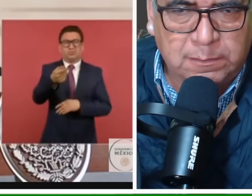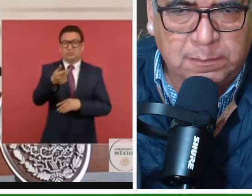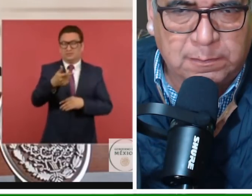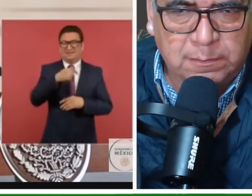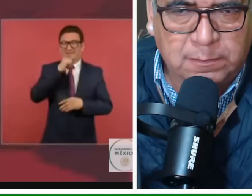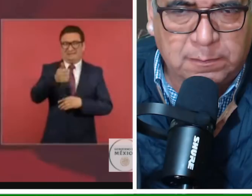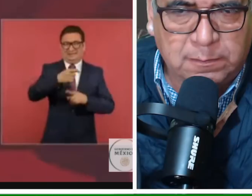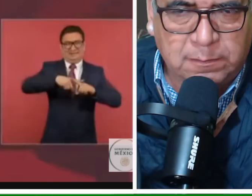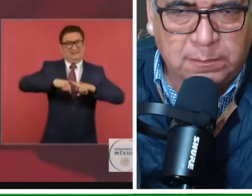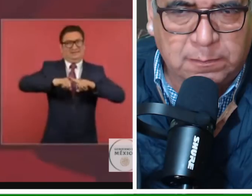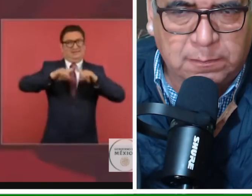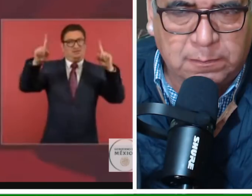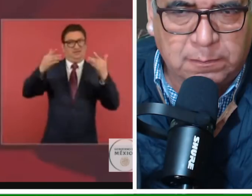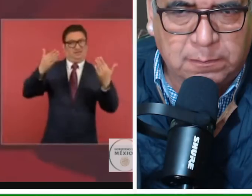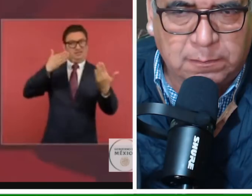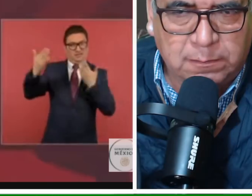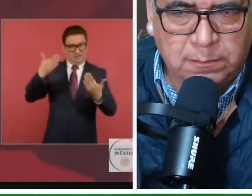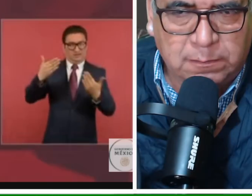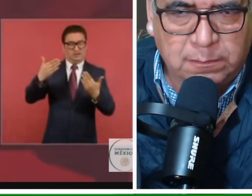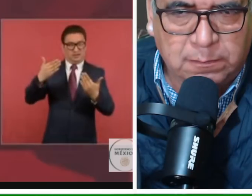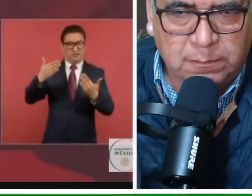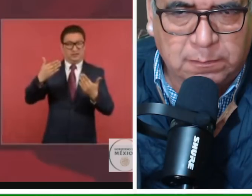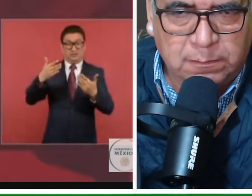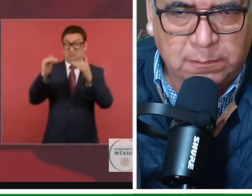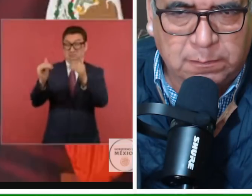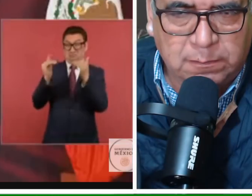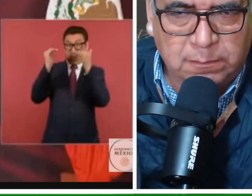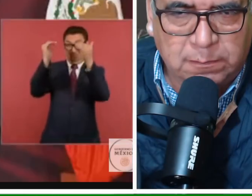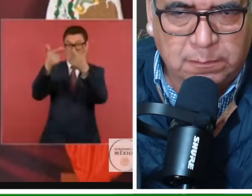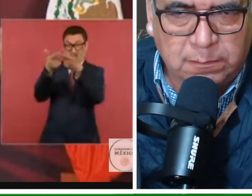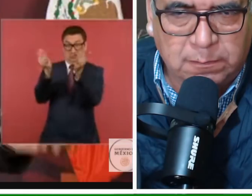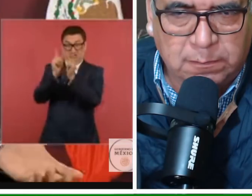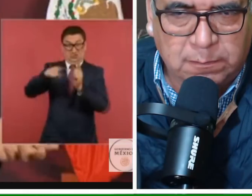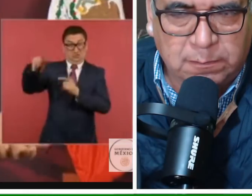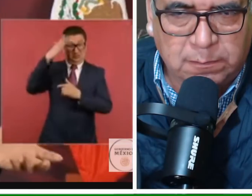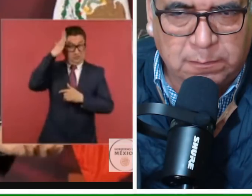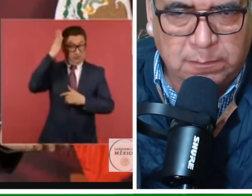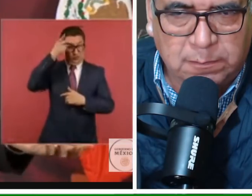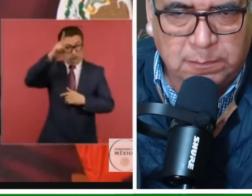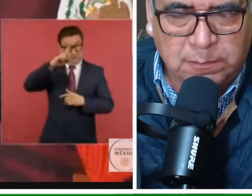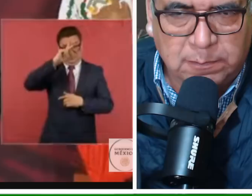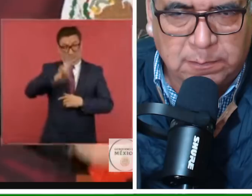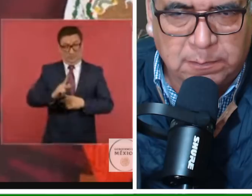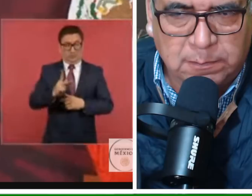En comparación con lo otro. Imagínense si